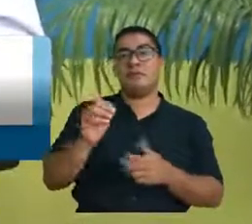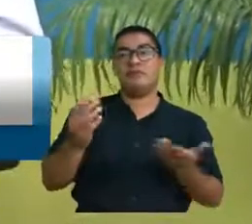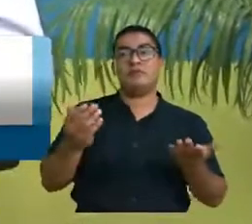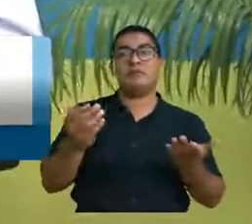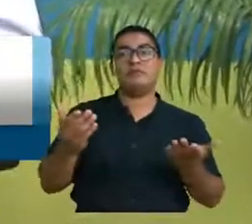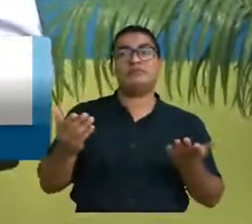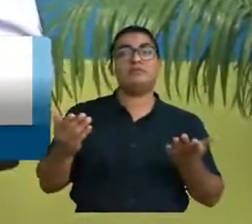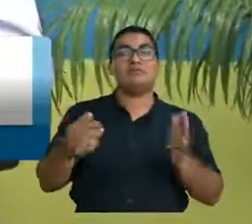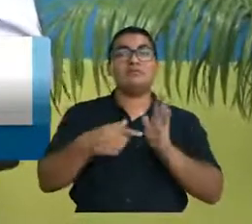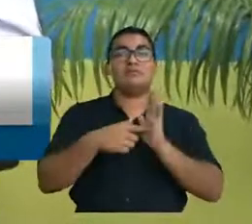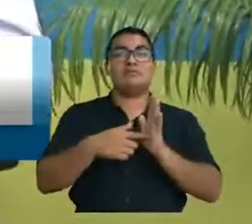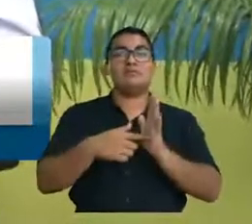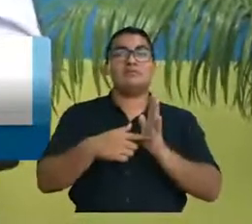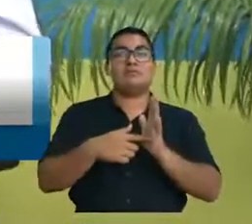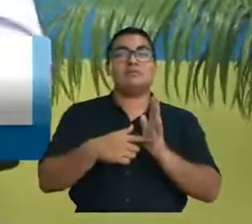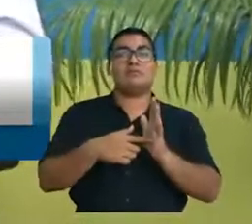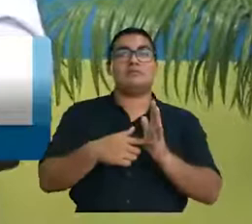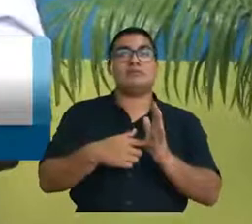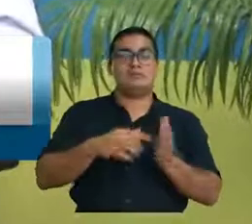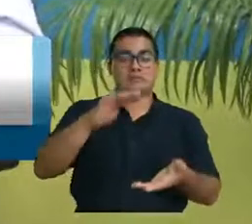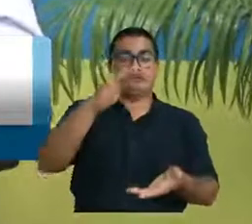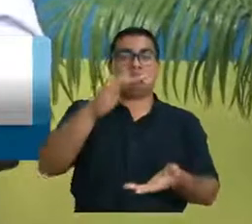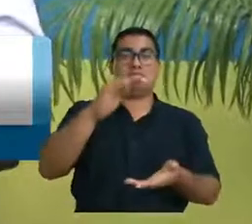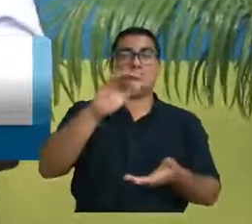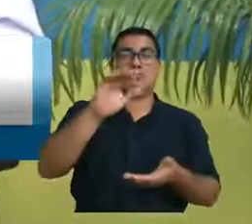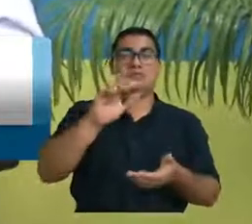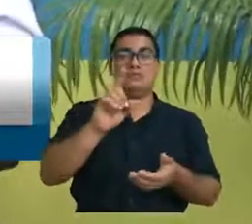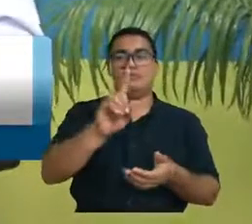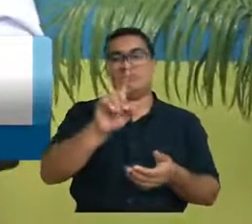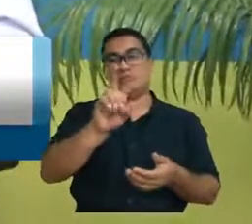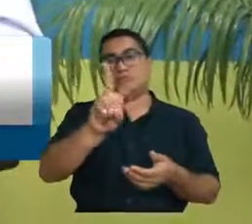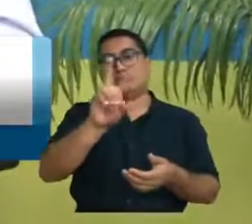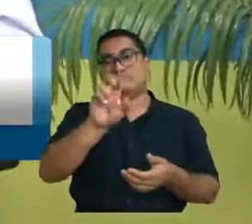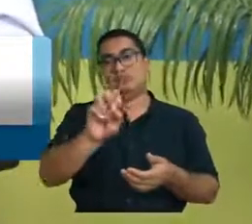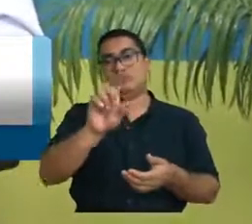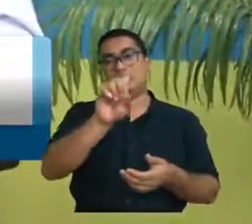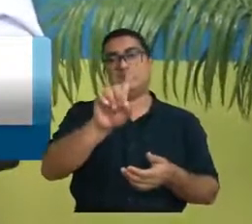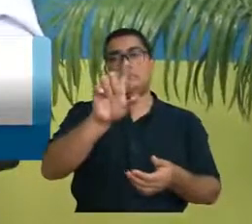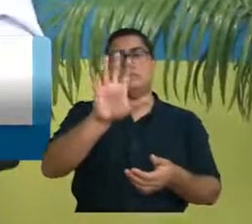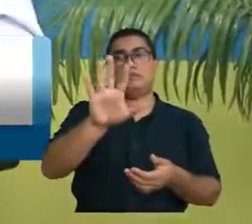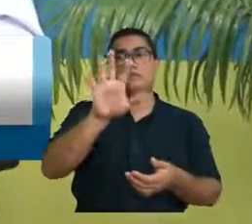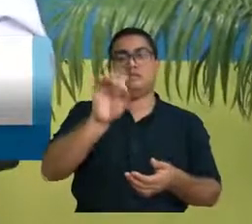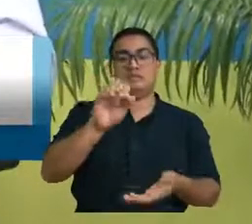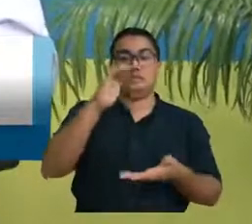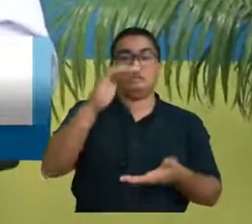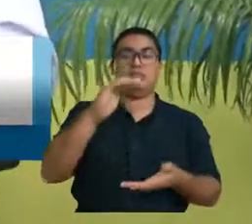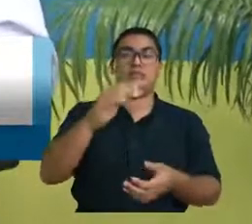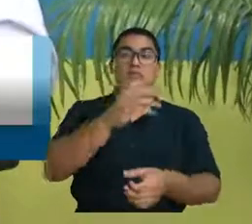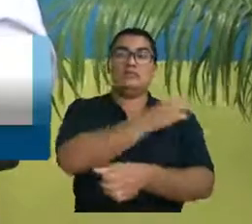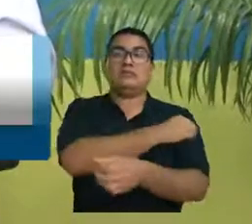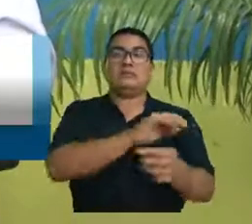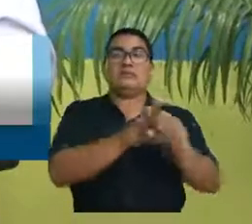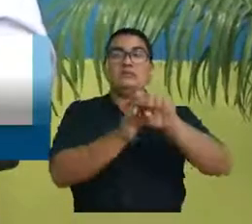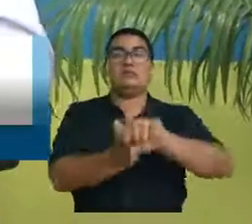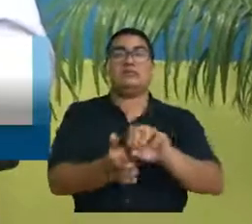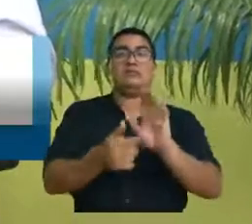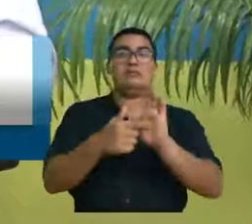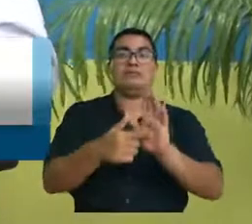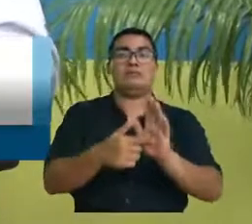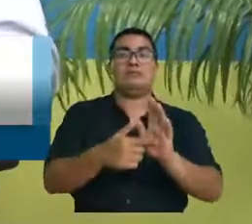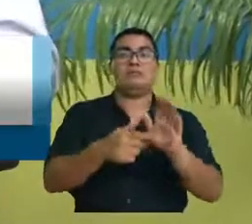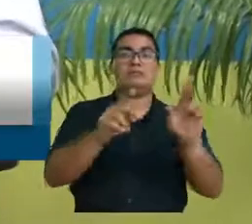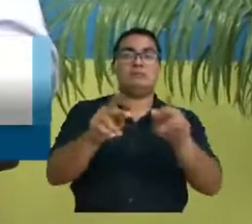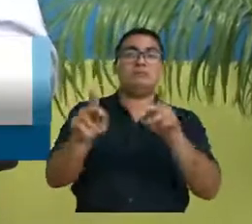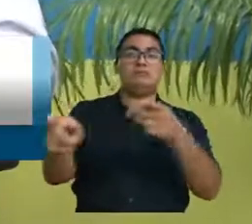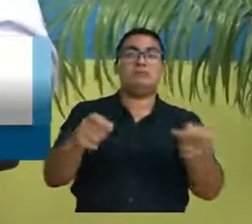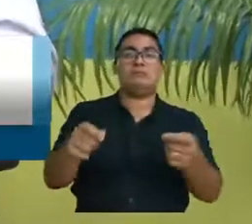porque generalmente ahorita los litros de alcohol andan como 120, 150, un litro de alcohol. Por la demanda. Pero si ahorita te sale un alcohol,